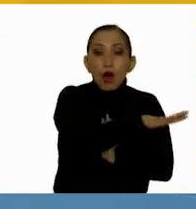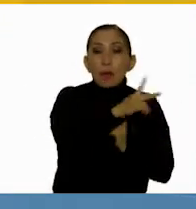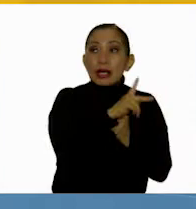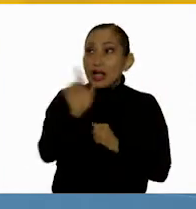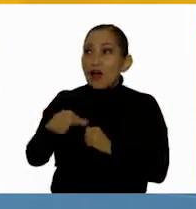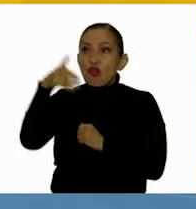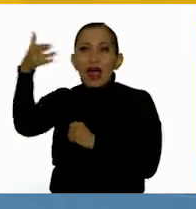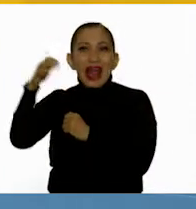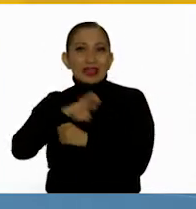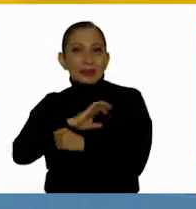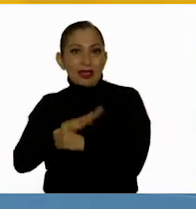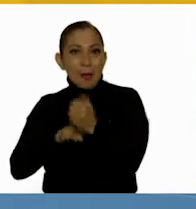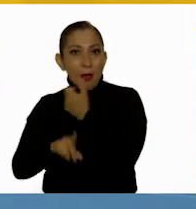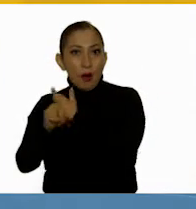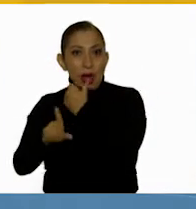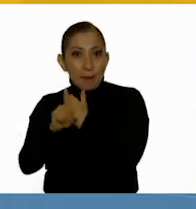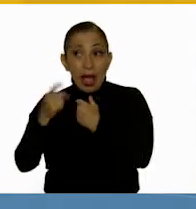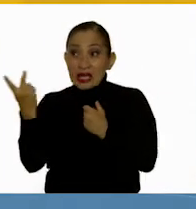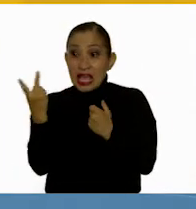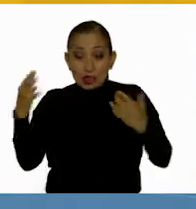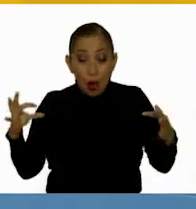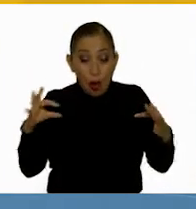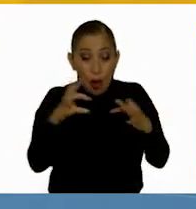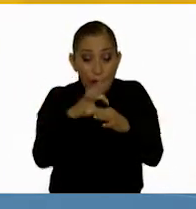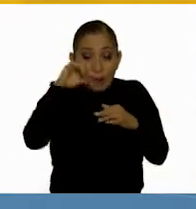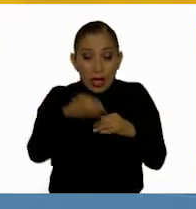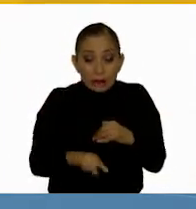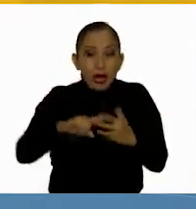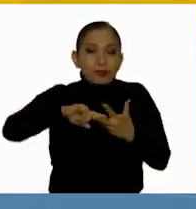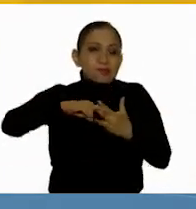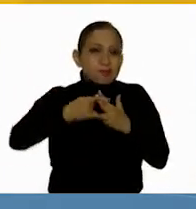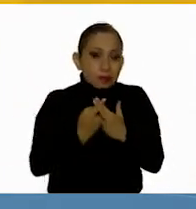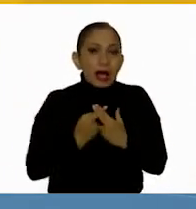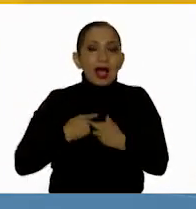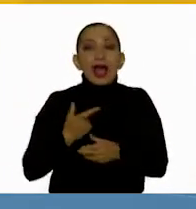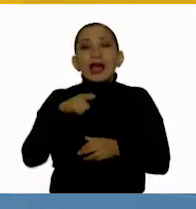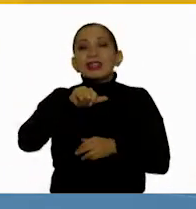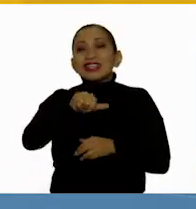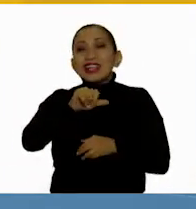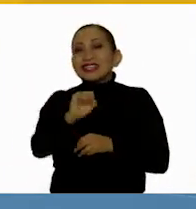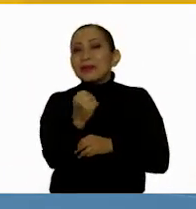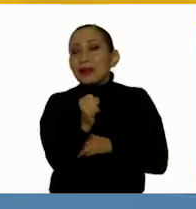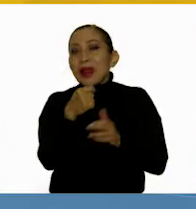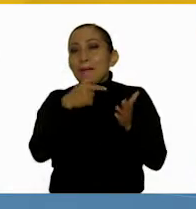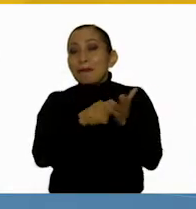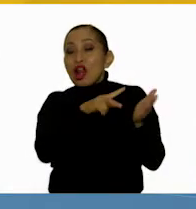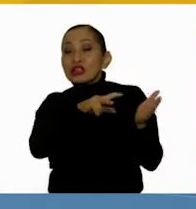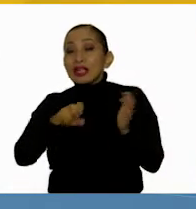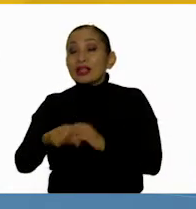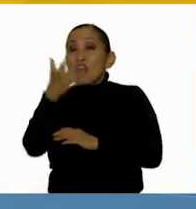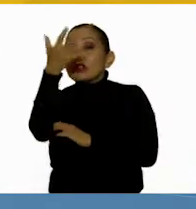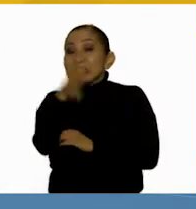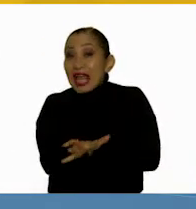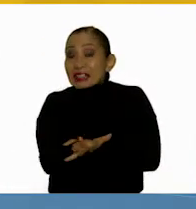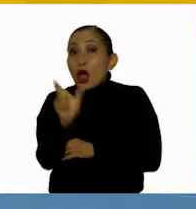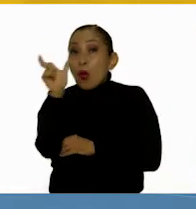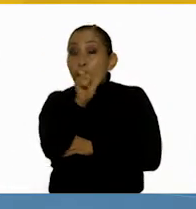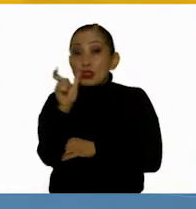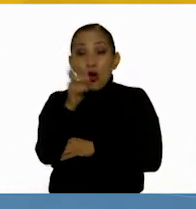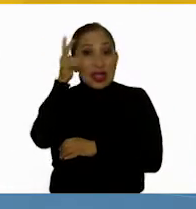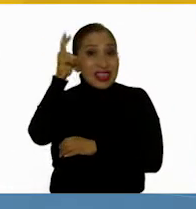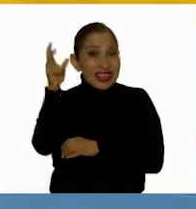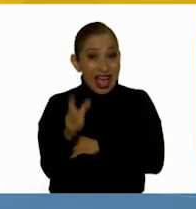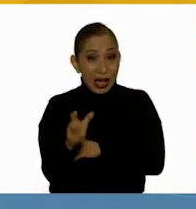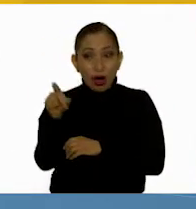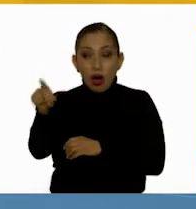externos. Y el resultado de esta combinación de factores estalló la madrugada del 16 de septiembre de 1810, cuando el cura Miguel